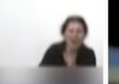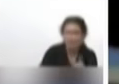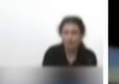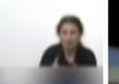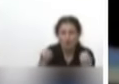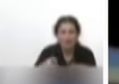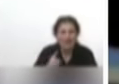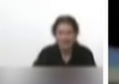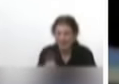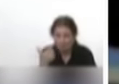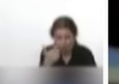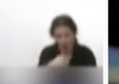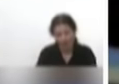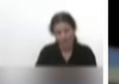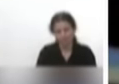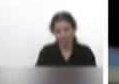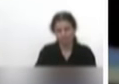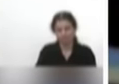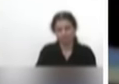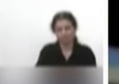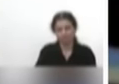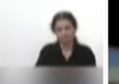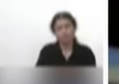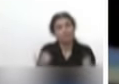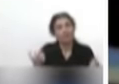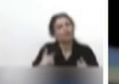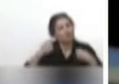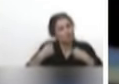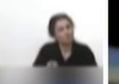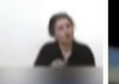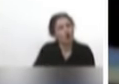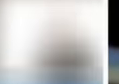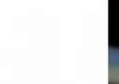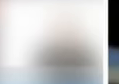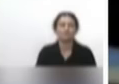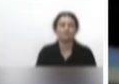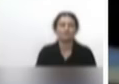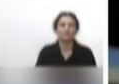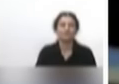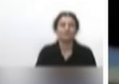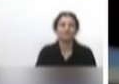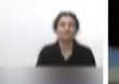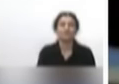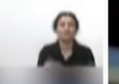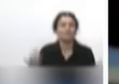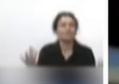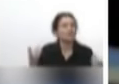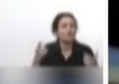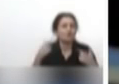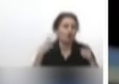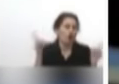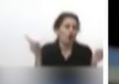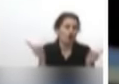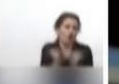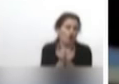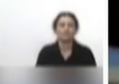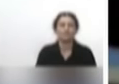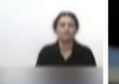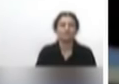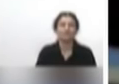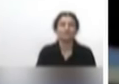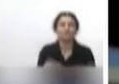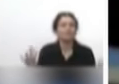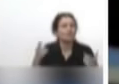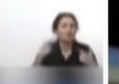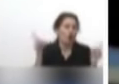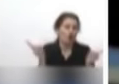gobierno, las formas también me molestan y me ofenden, pero también digo, mira dónde estamos. Y la verdad es que lo único que yo personalmente